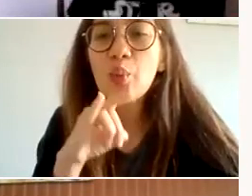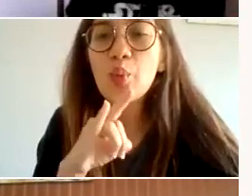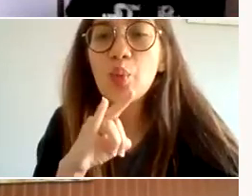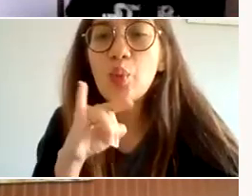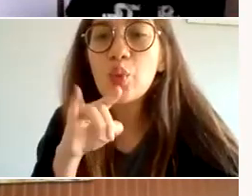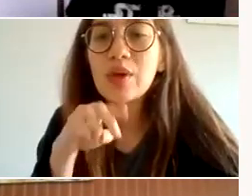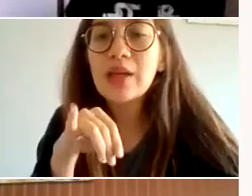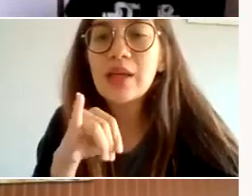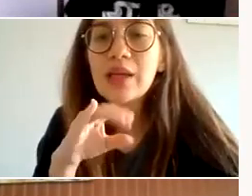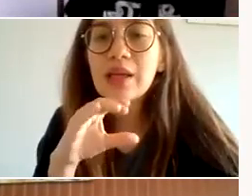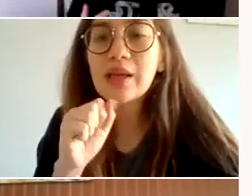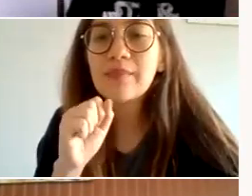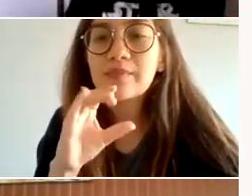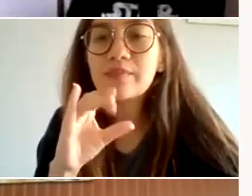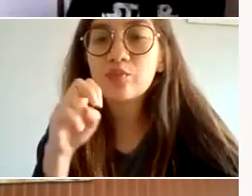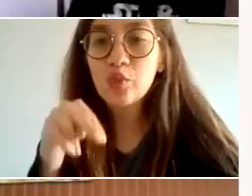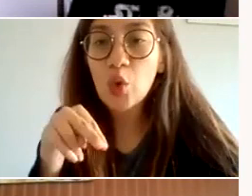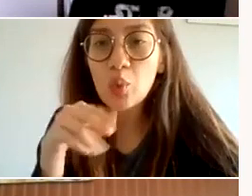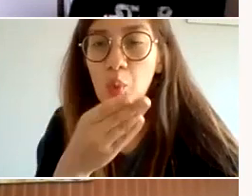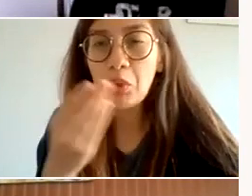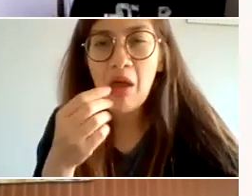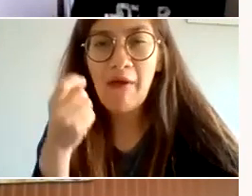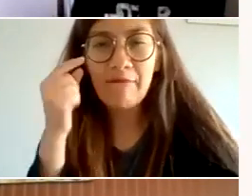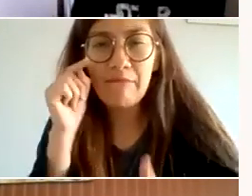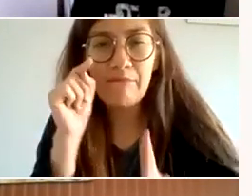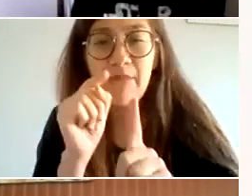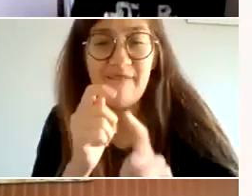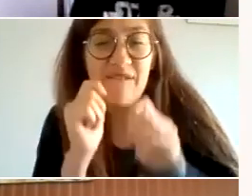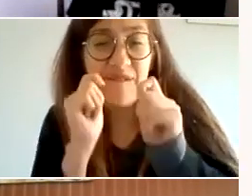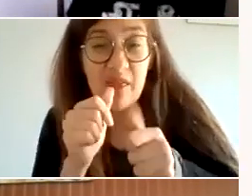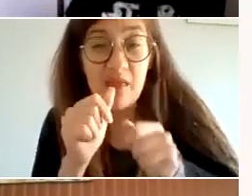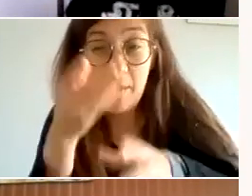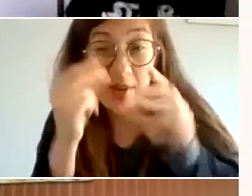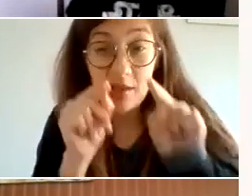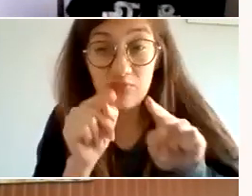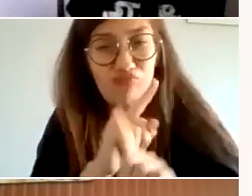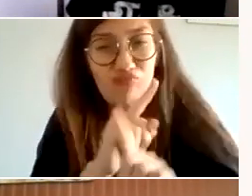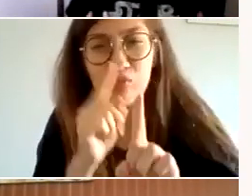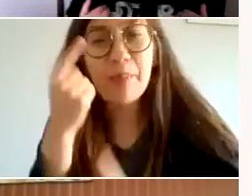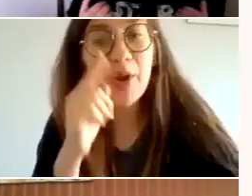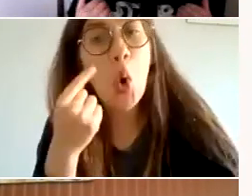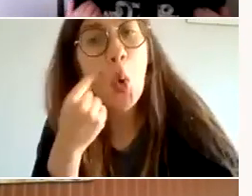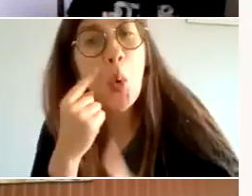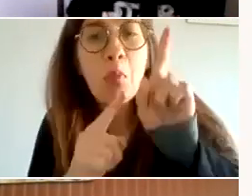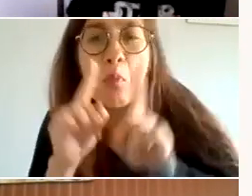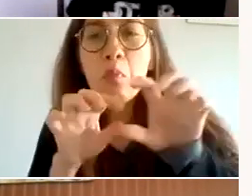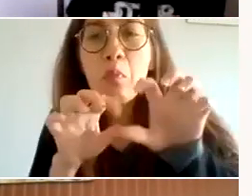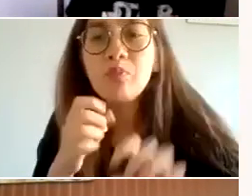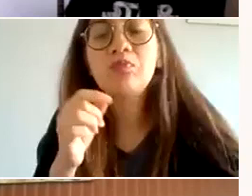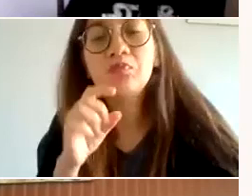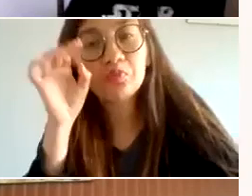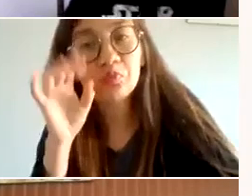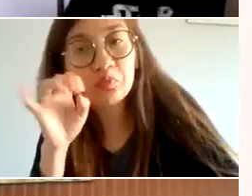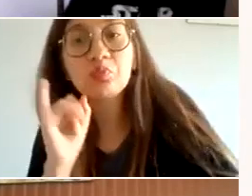poco de conocimiento general y más que nada utilidades que se pueden obtener de las aplicaciones que se trabajan sobre la red de